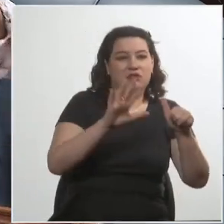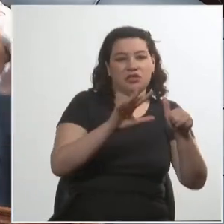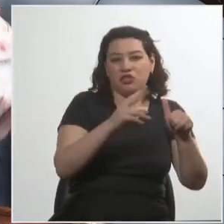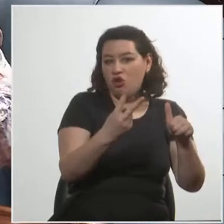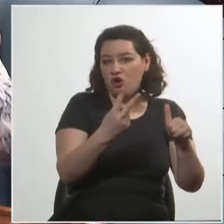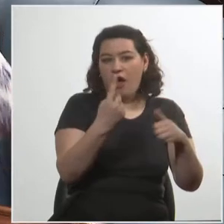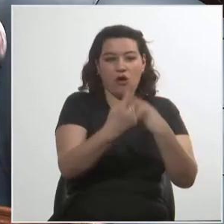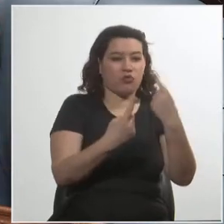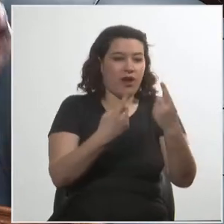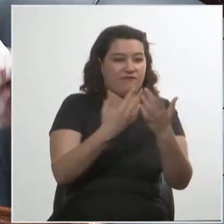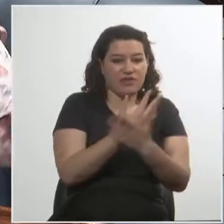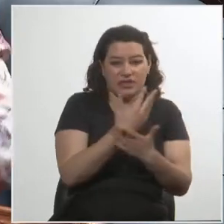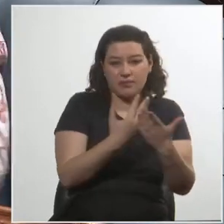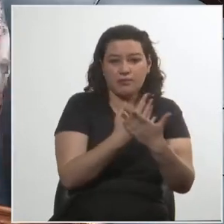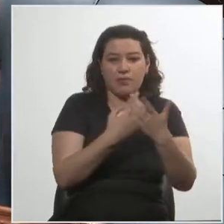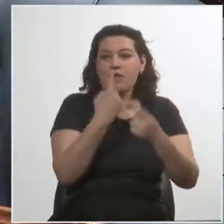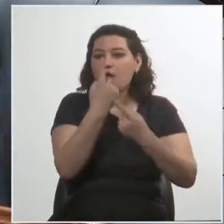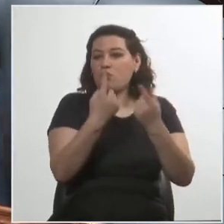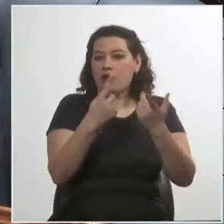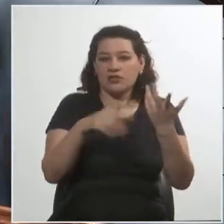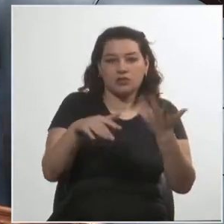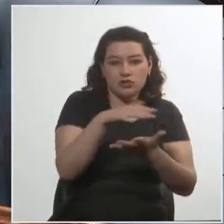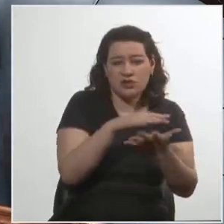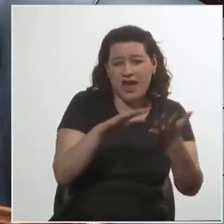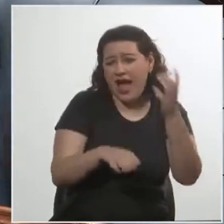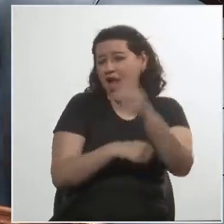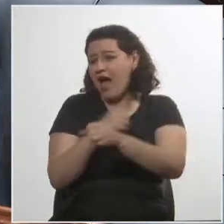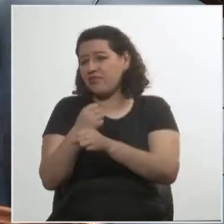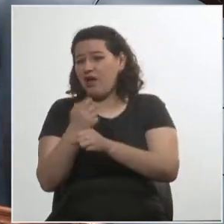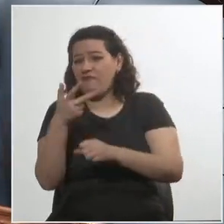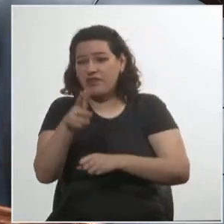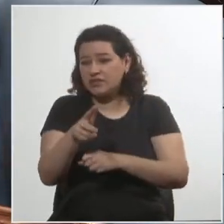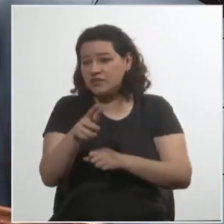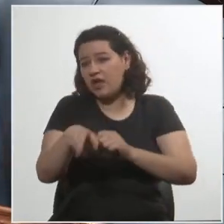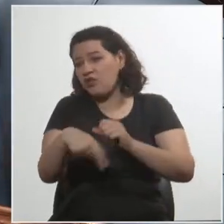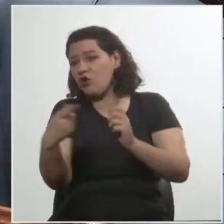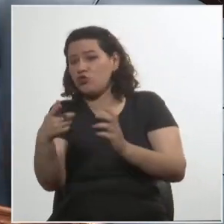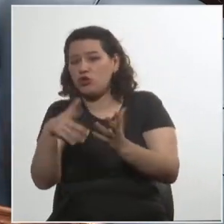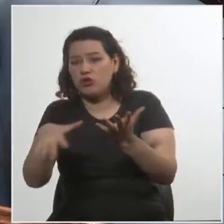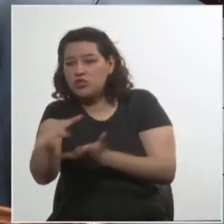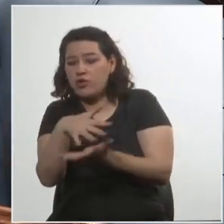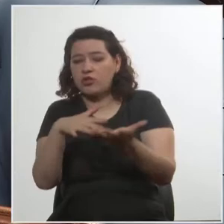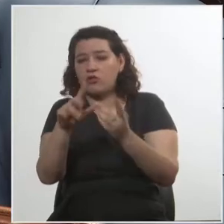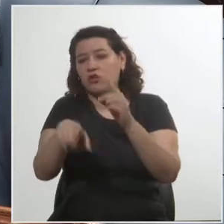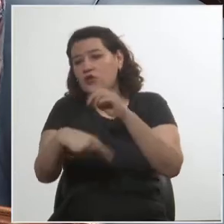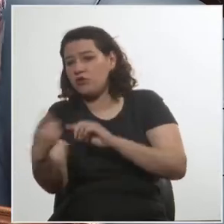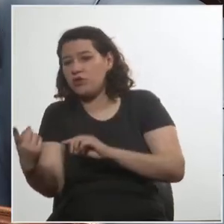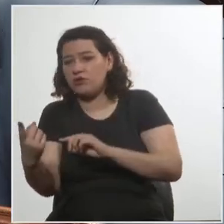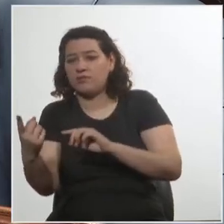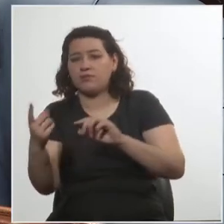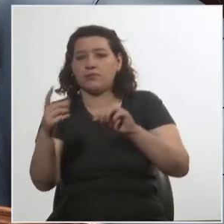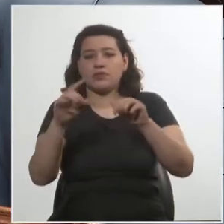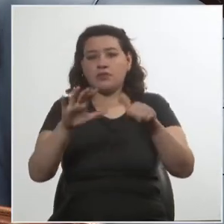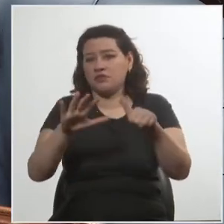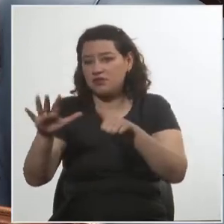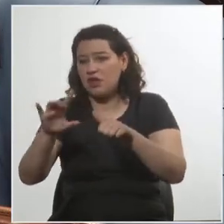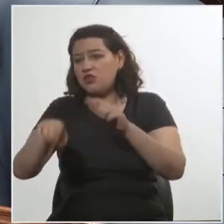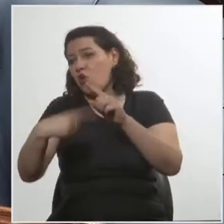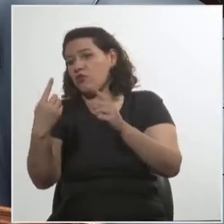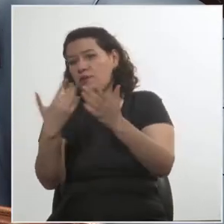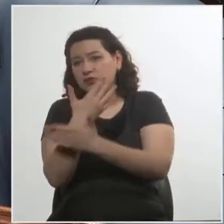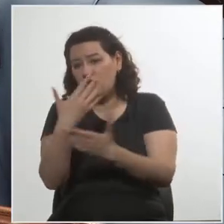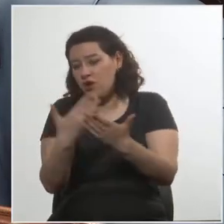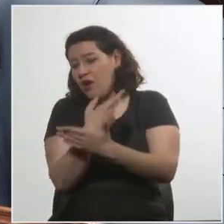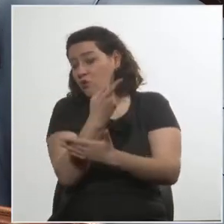determinadas víctimas de una determinada parte hasta otra determinada fecha de otro determinado hecho del año 76 de otras determinadas